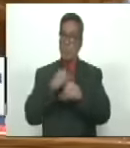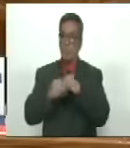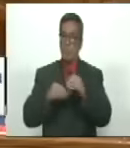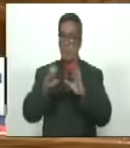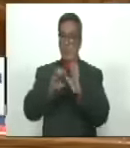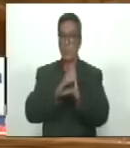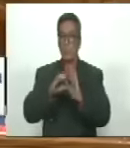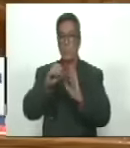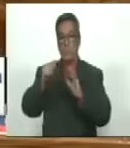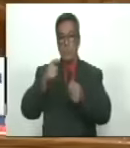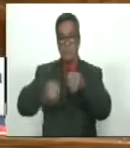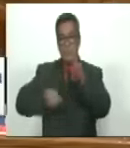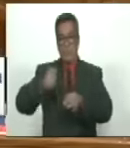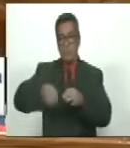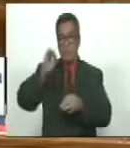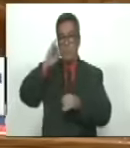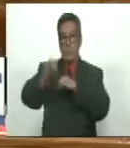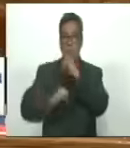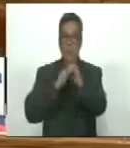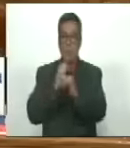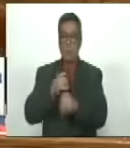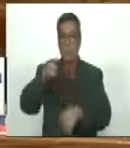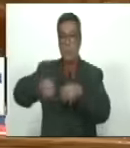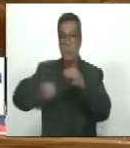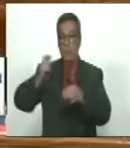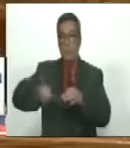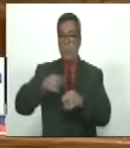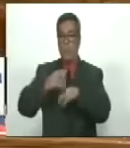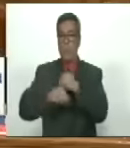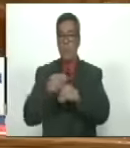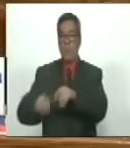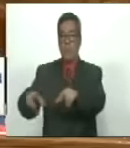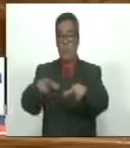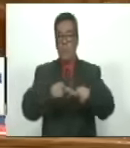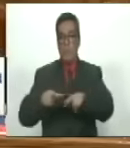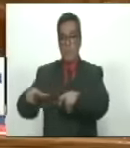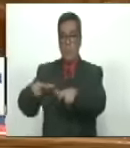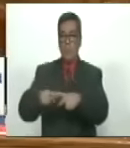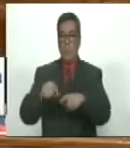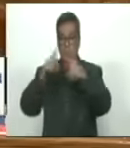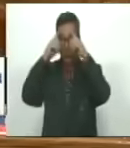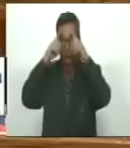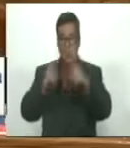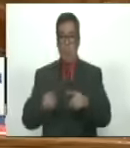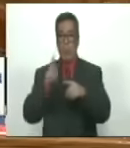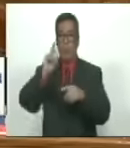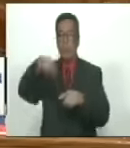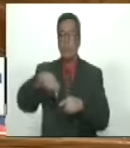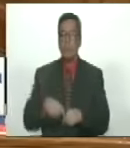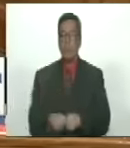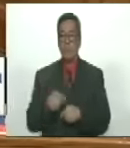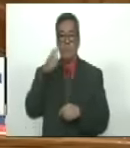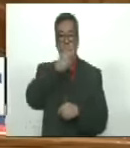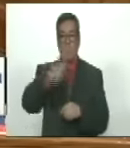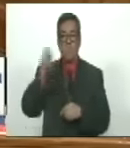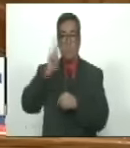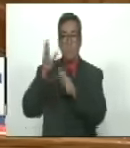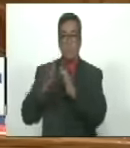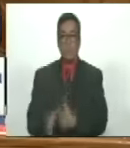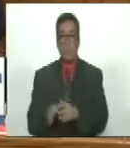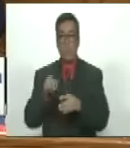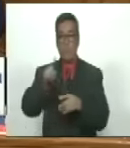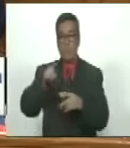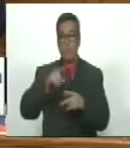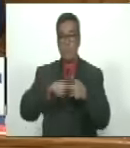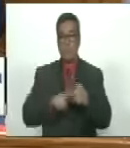Corte Internacional de Justicia las disputas que tengan que ver con la soberanía y el territorio. Es una decisión también del pueblo venezolano que se